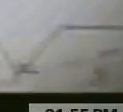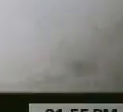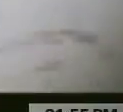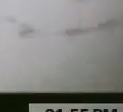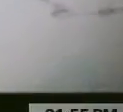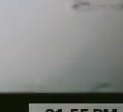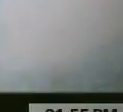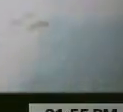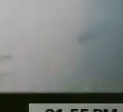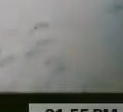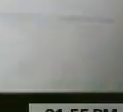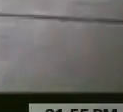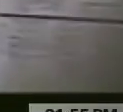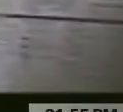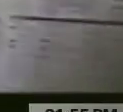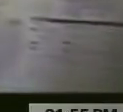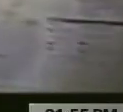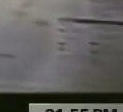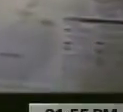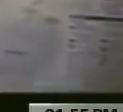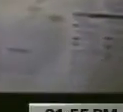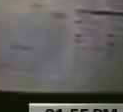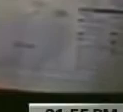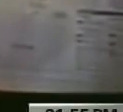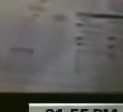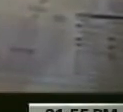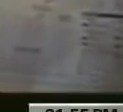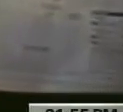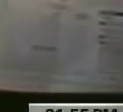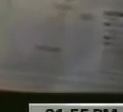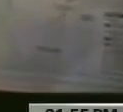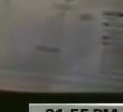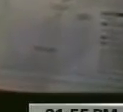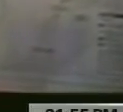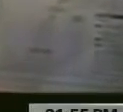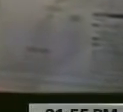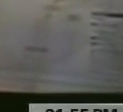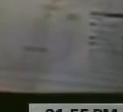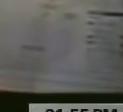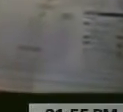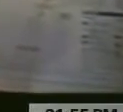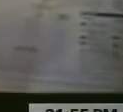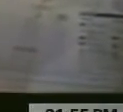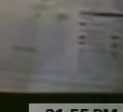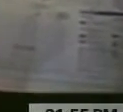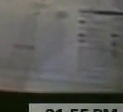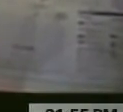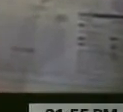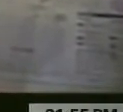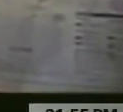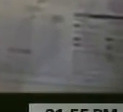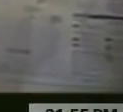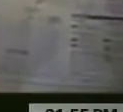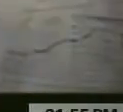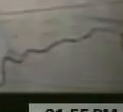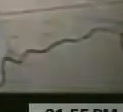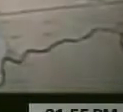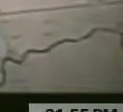agrícola, agroindustrial, pesquero, minero, industrial, petrolero,